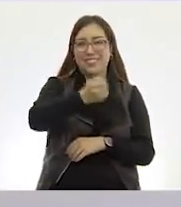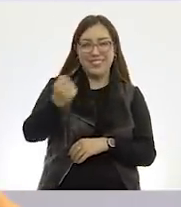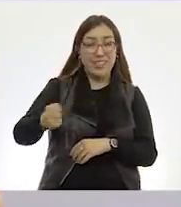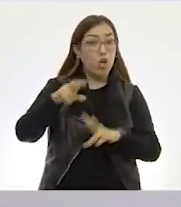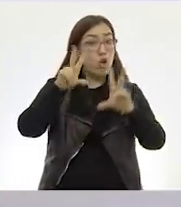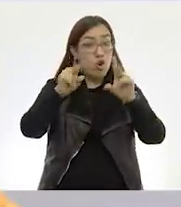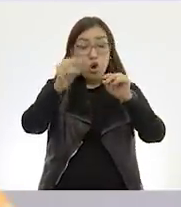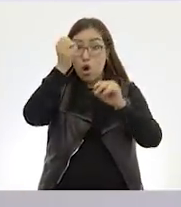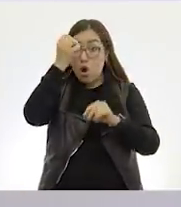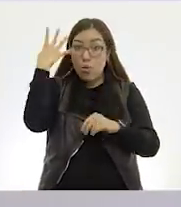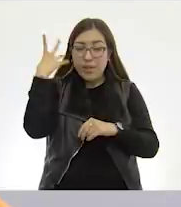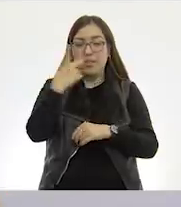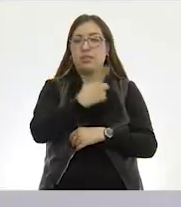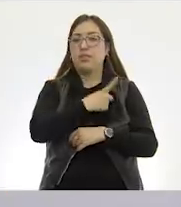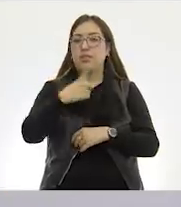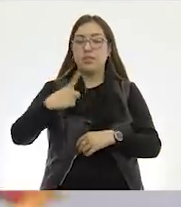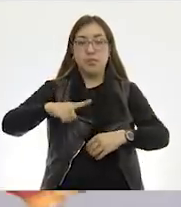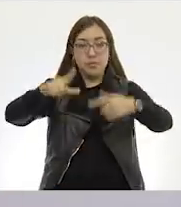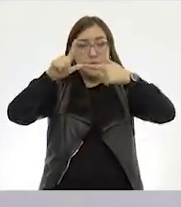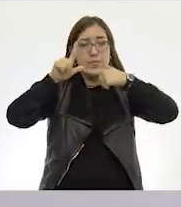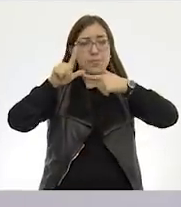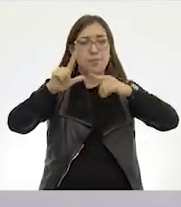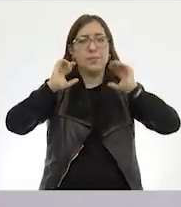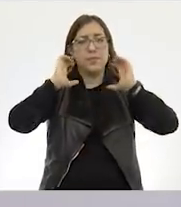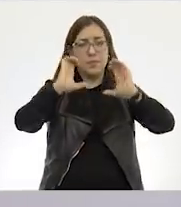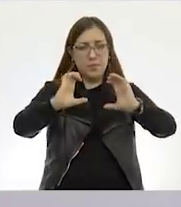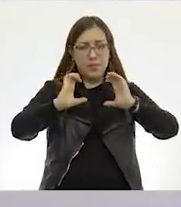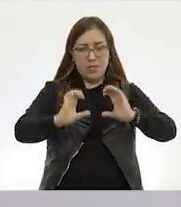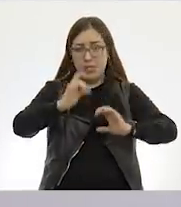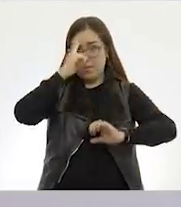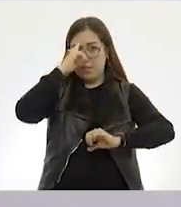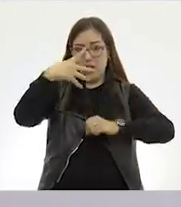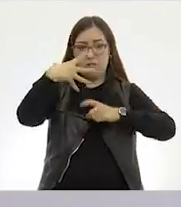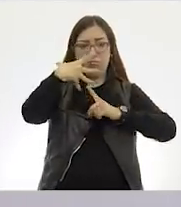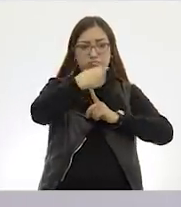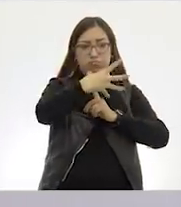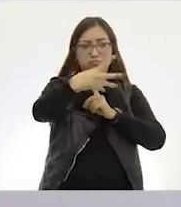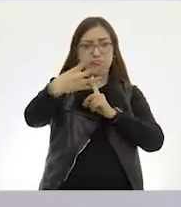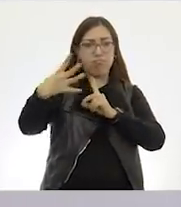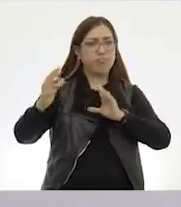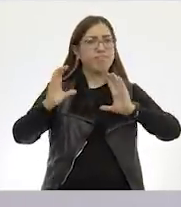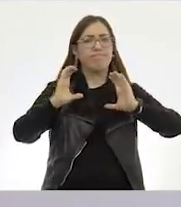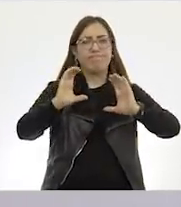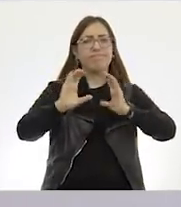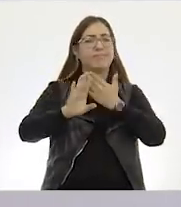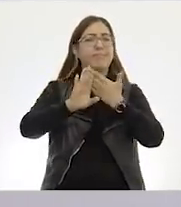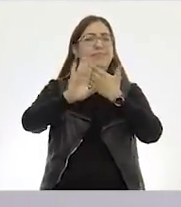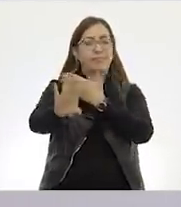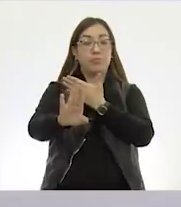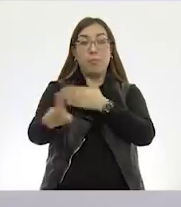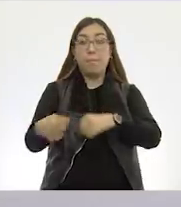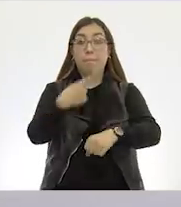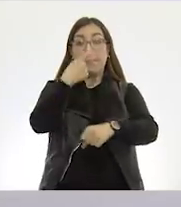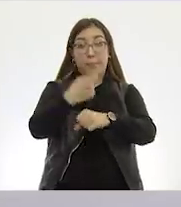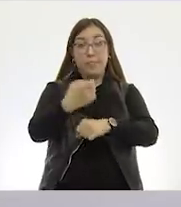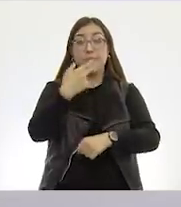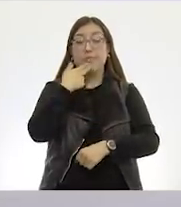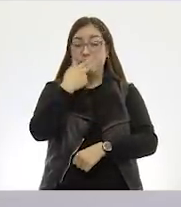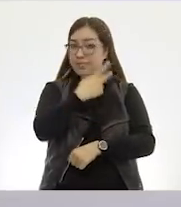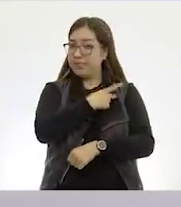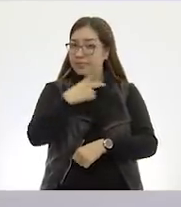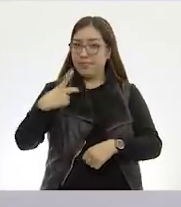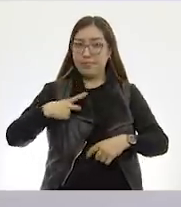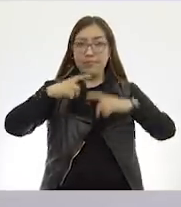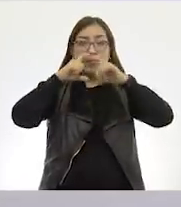olviden que hay que continuar con las medidas de higiene para evitar contagios. Una de ellas es utilizar el cubrebocas